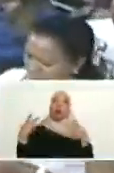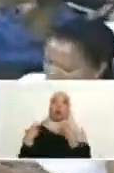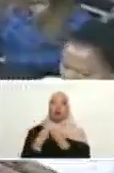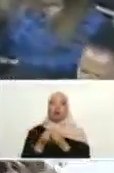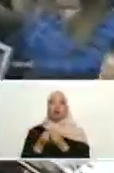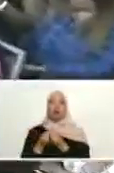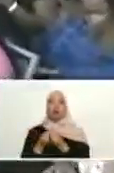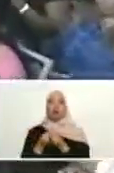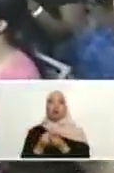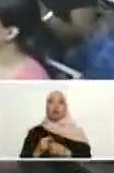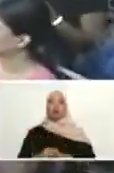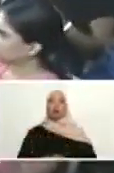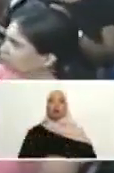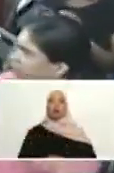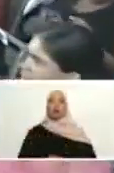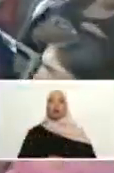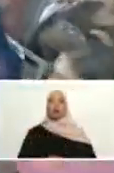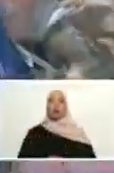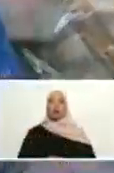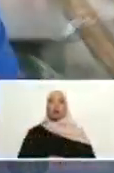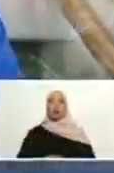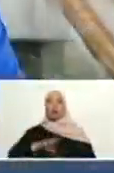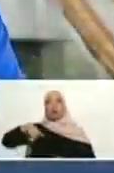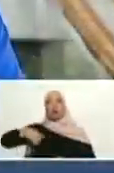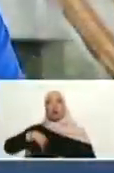Y como dice Ernesto Villegas,